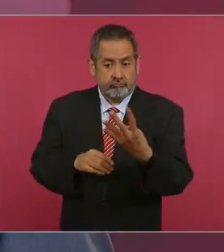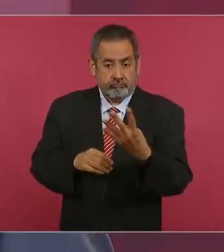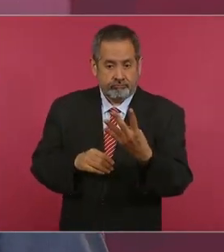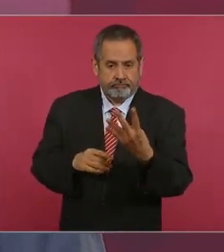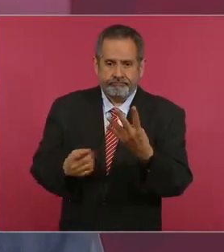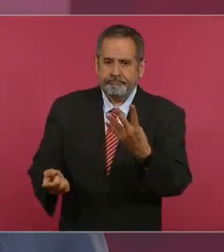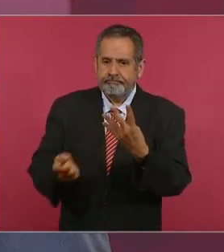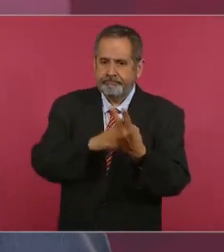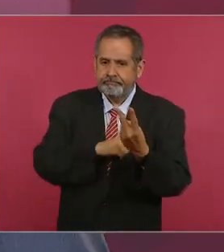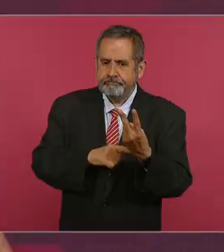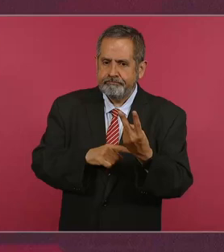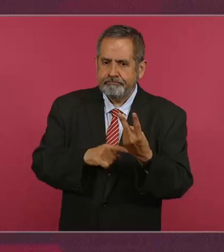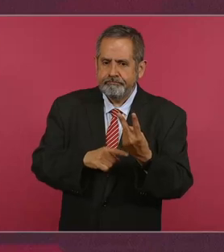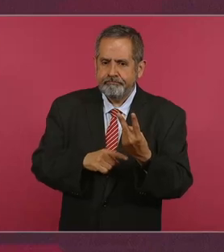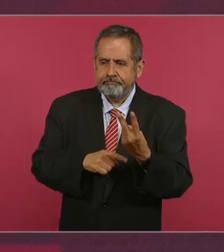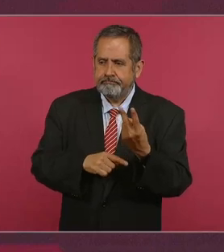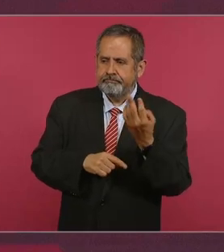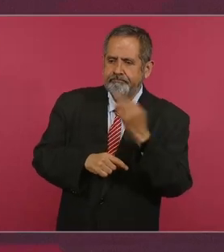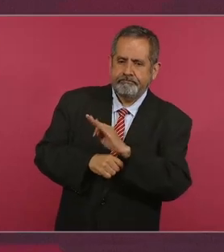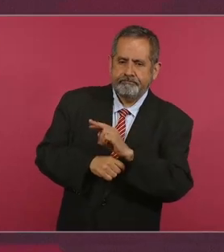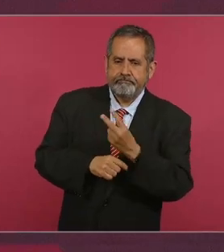4 y 2